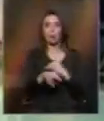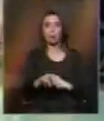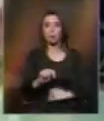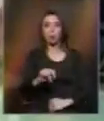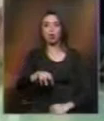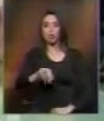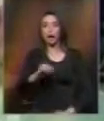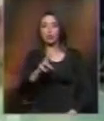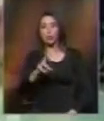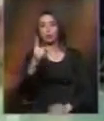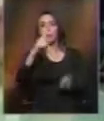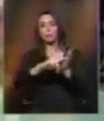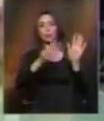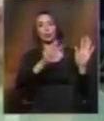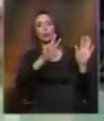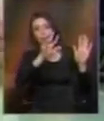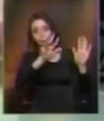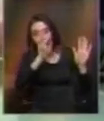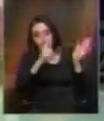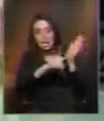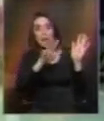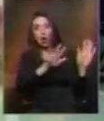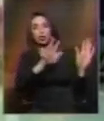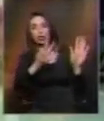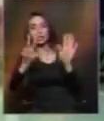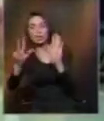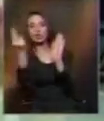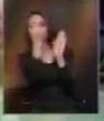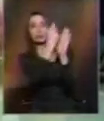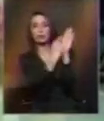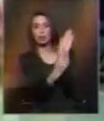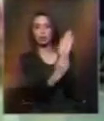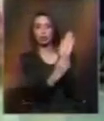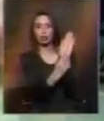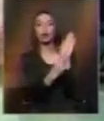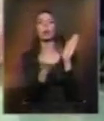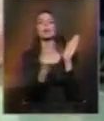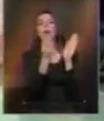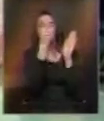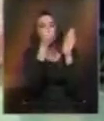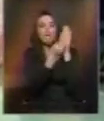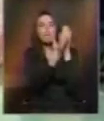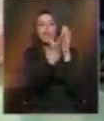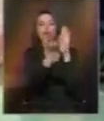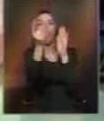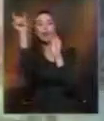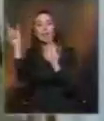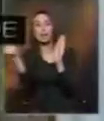en 1888 y que pertenecería a la serie floral del pintor.